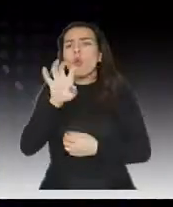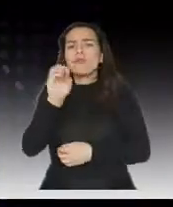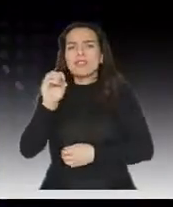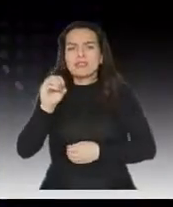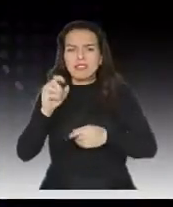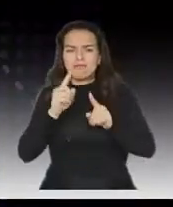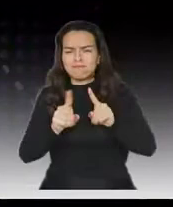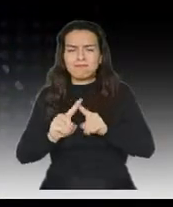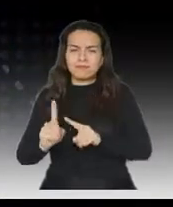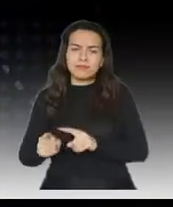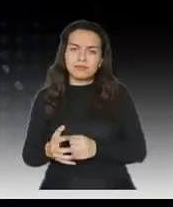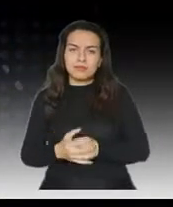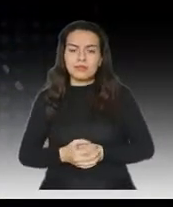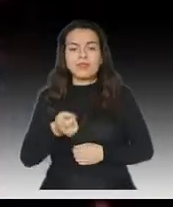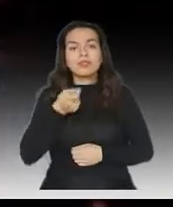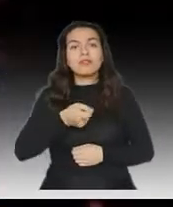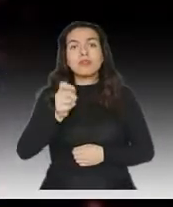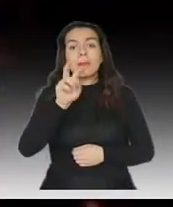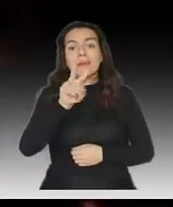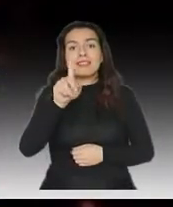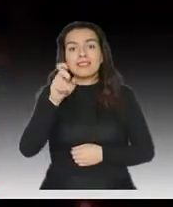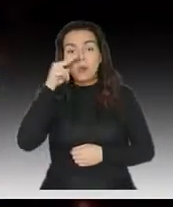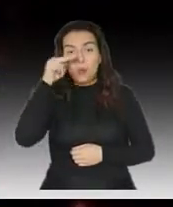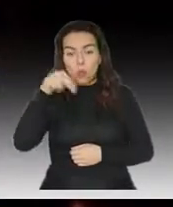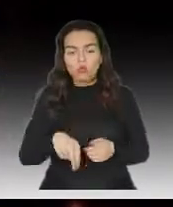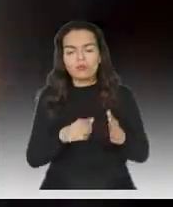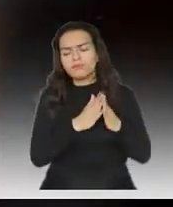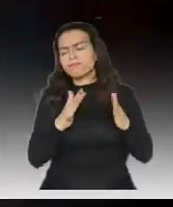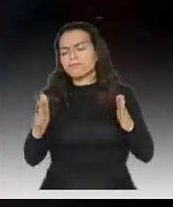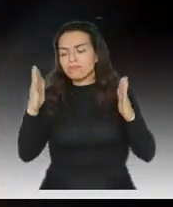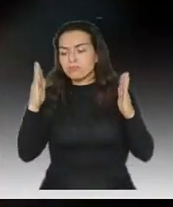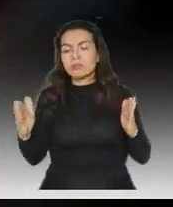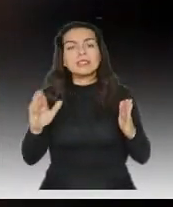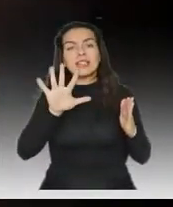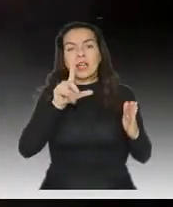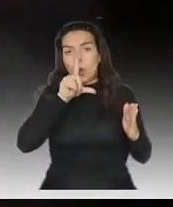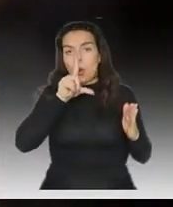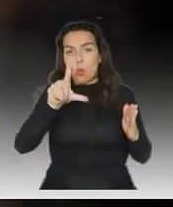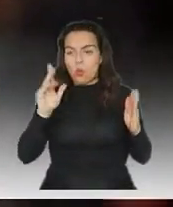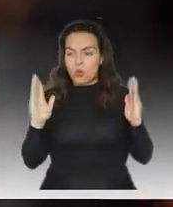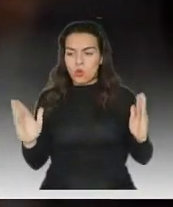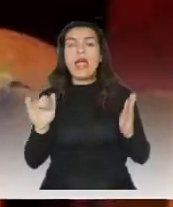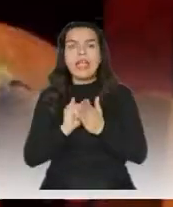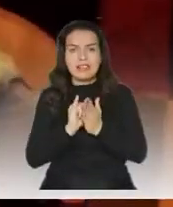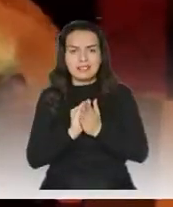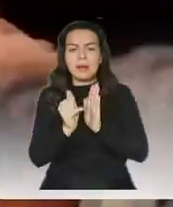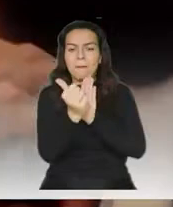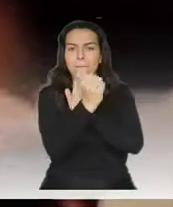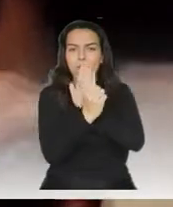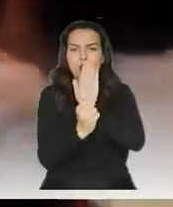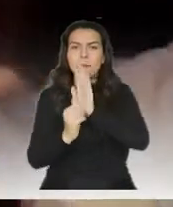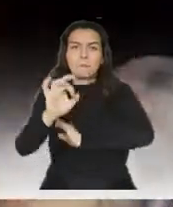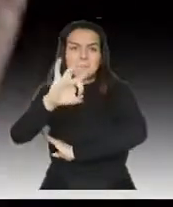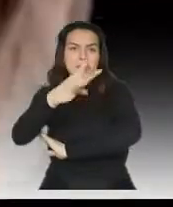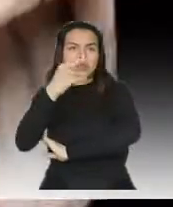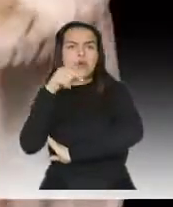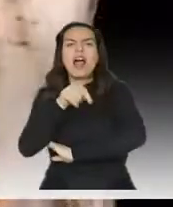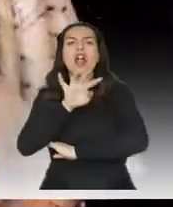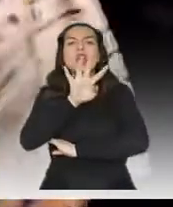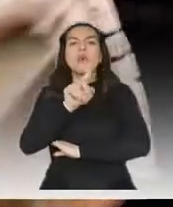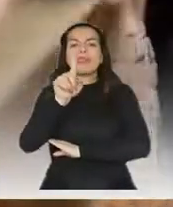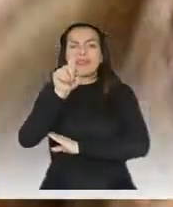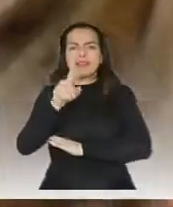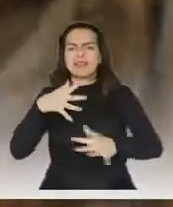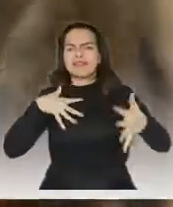Desde el próximo 26 de junio y hasta el 5 de julio iniciará la programación online con 93 obras de teatro, danza, lectura